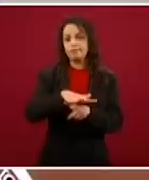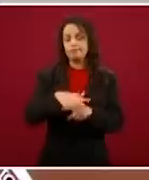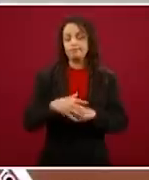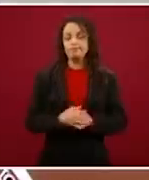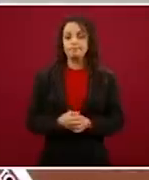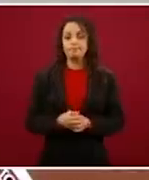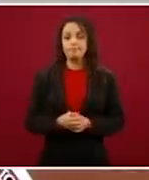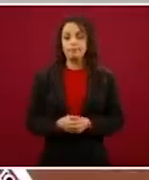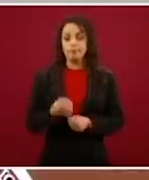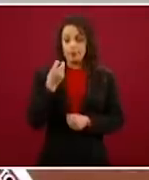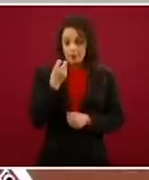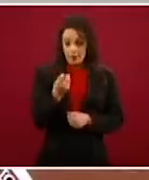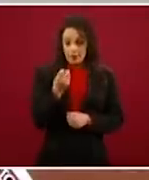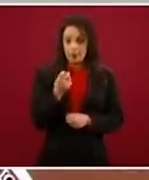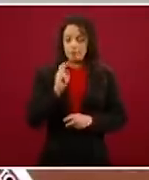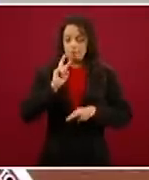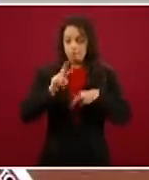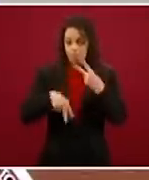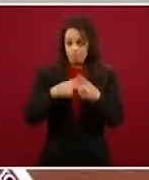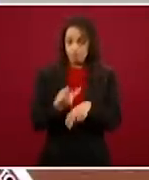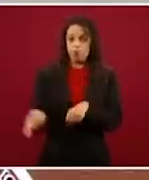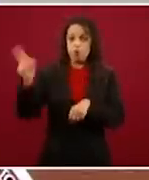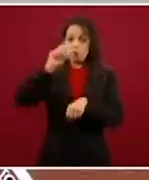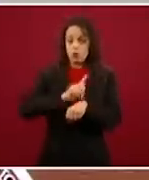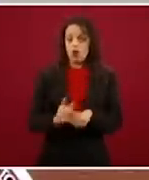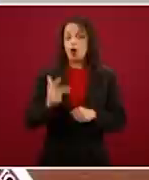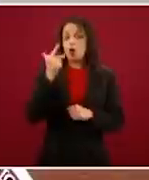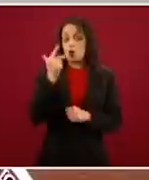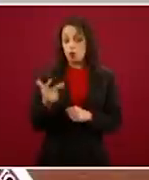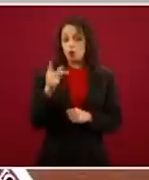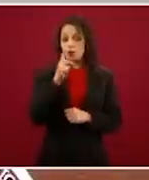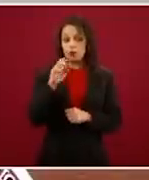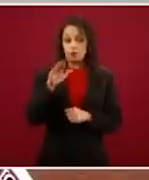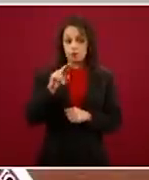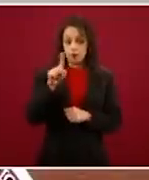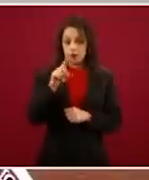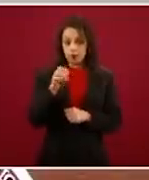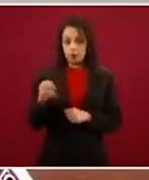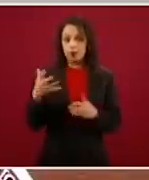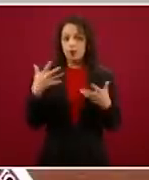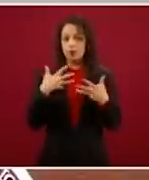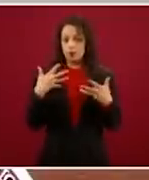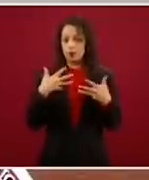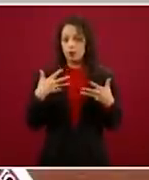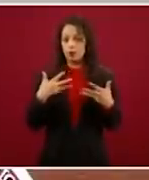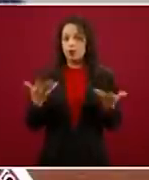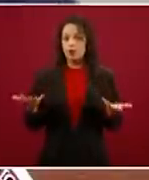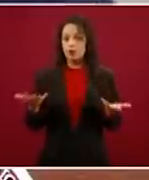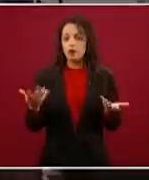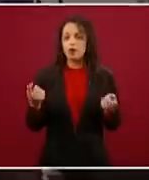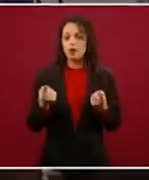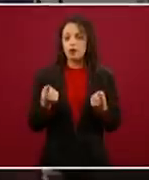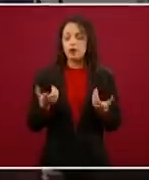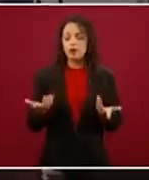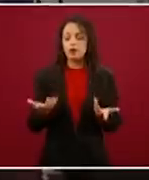vamos precisamente el día 8 a tener un acto